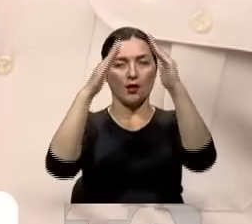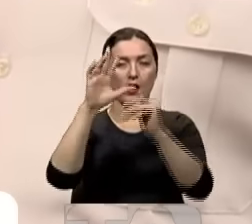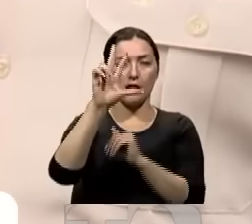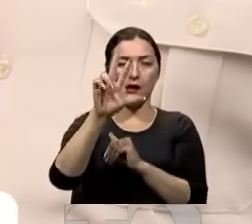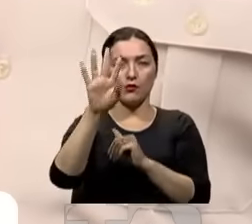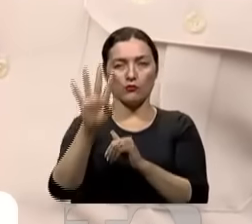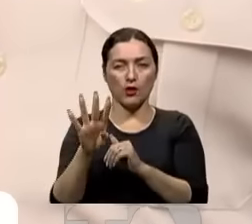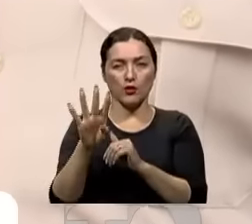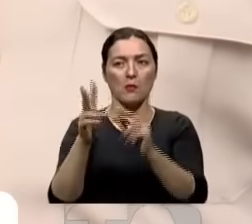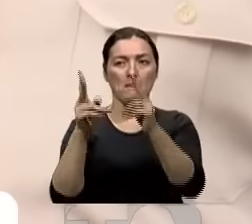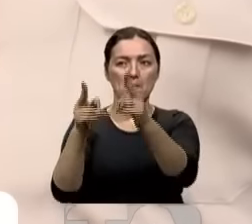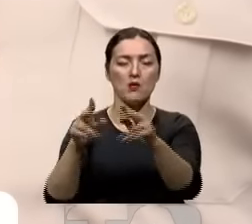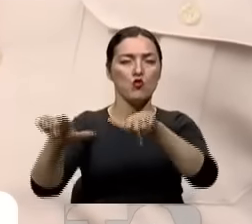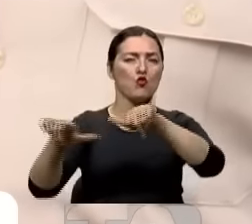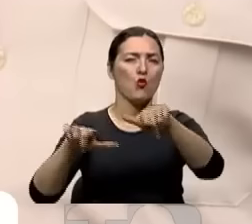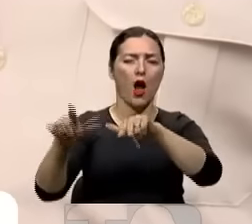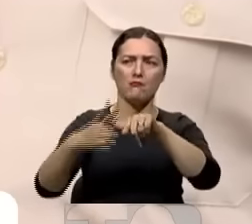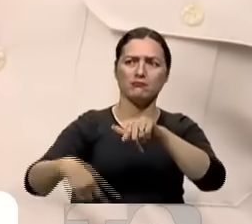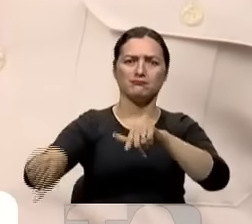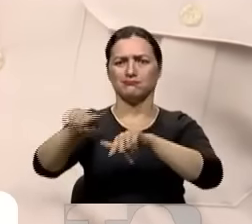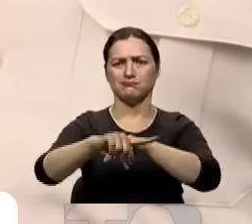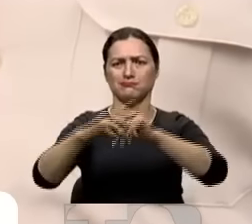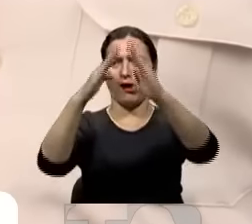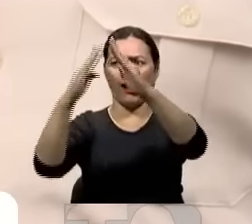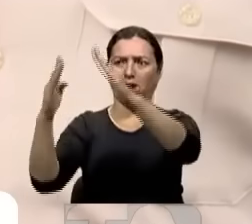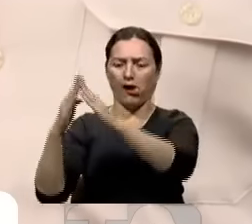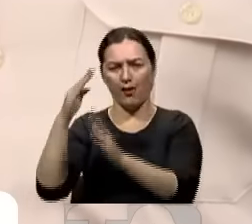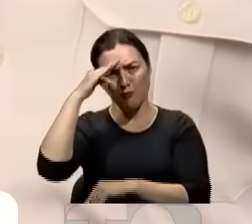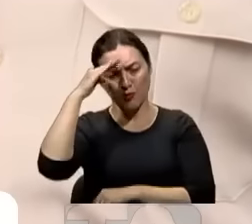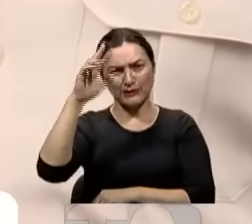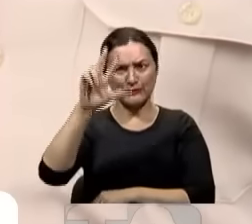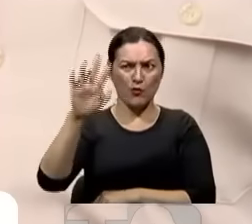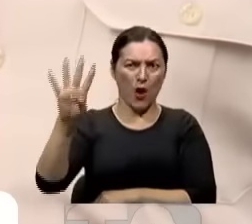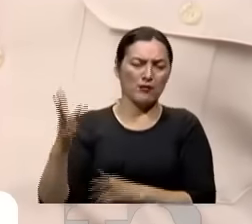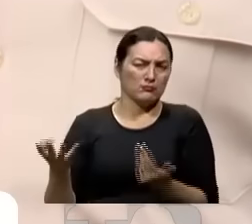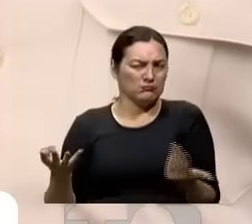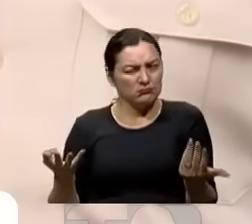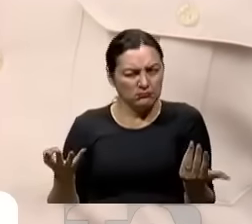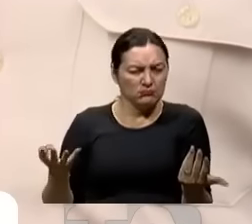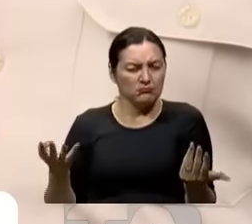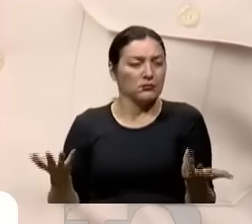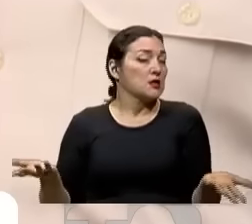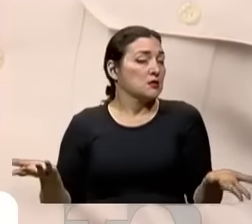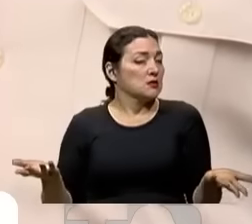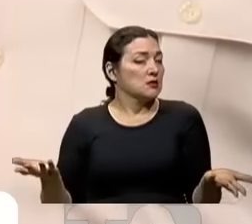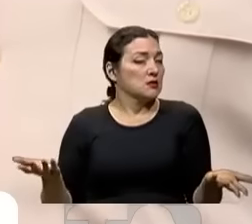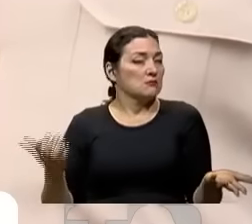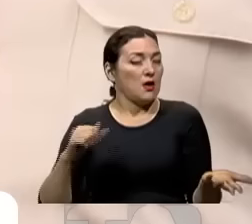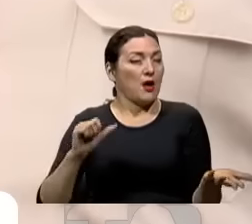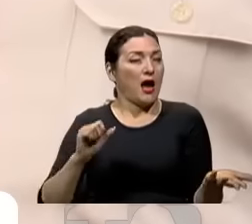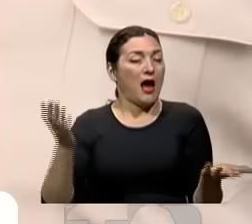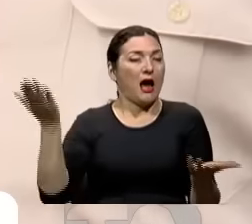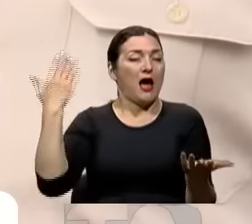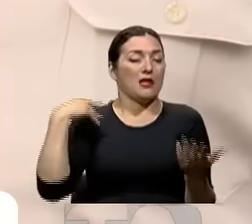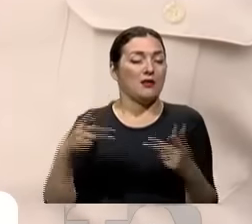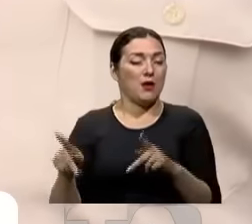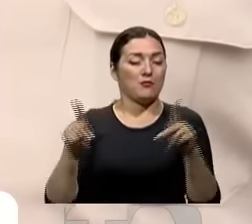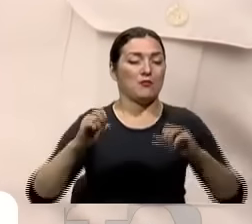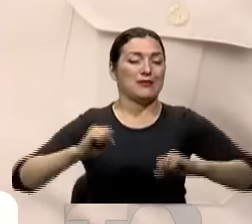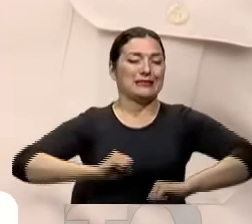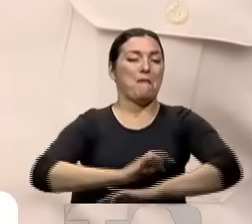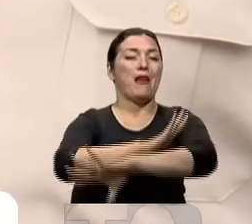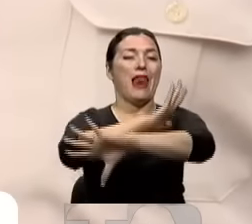mismo subcircuito. Entonces aquí es la lógica que nosotros estamos utilizando, es la que Semplades hace desde el